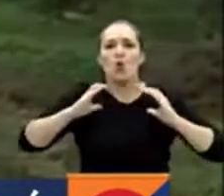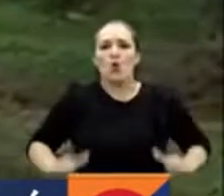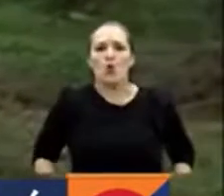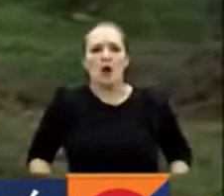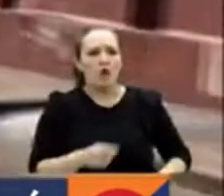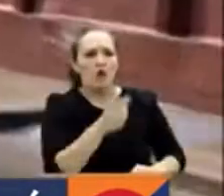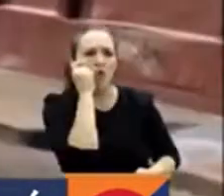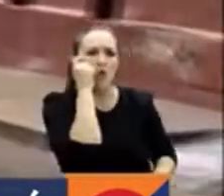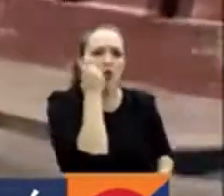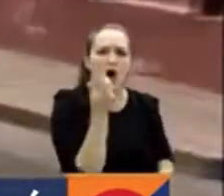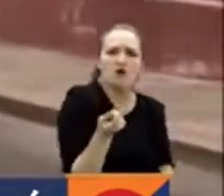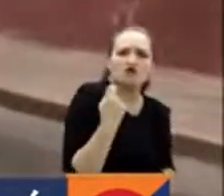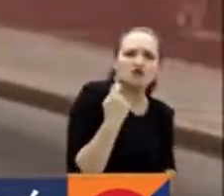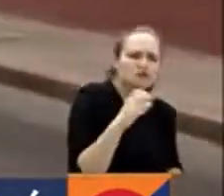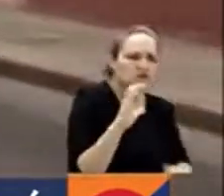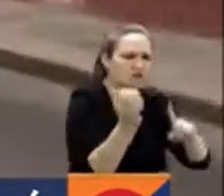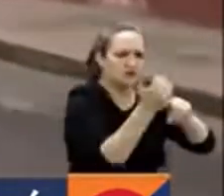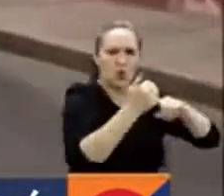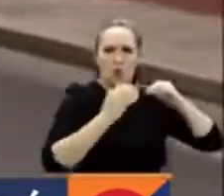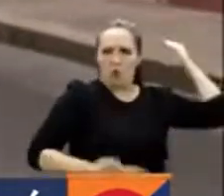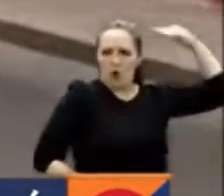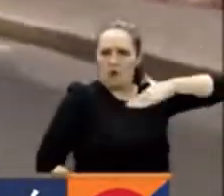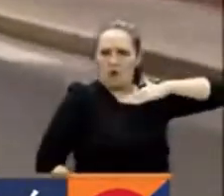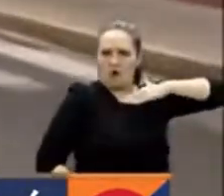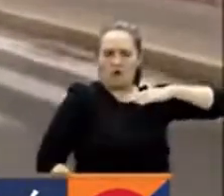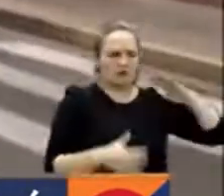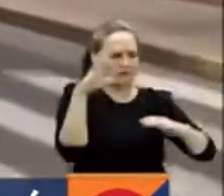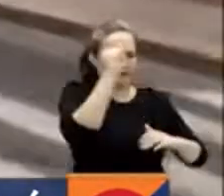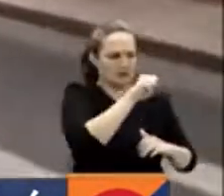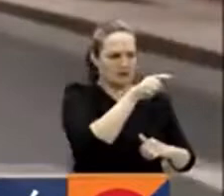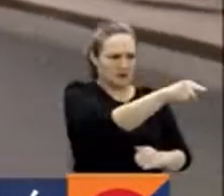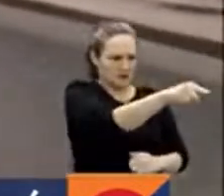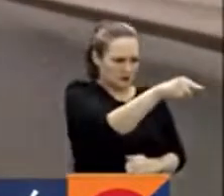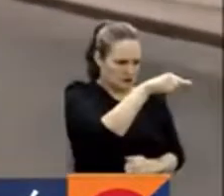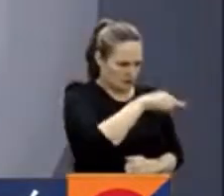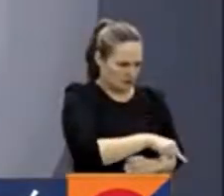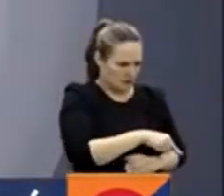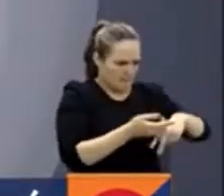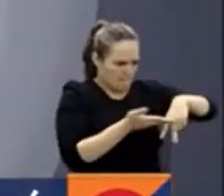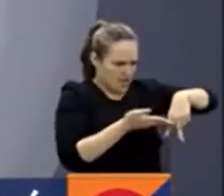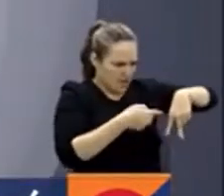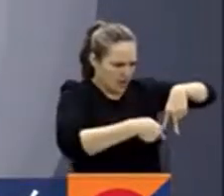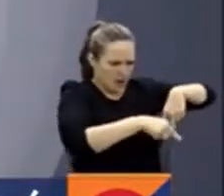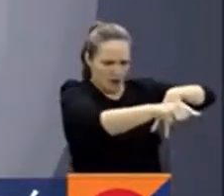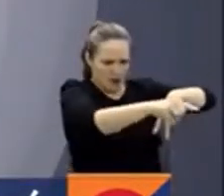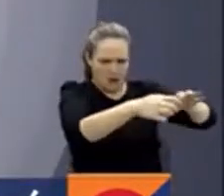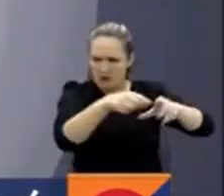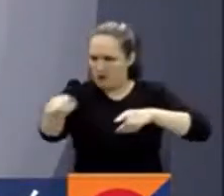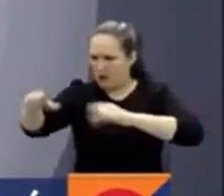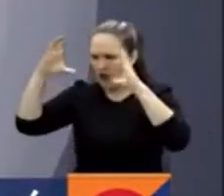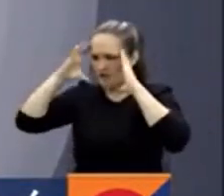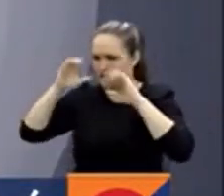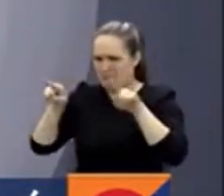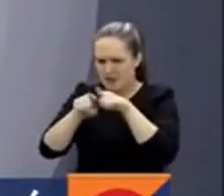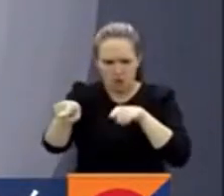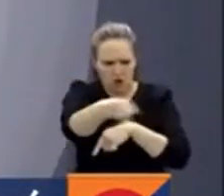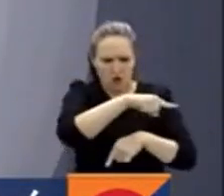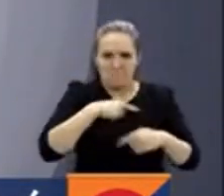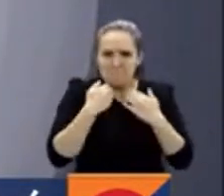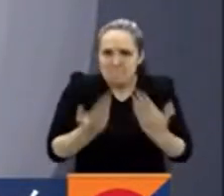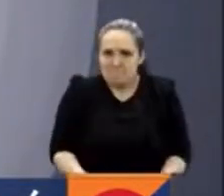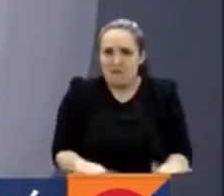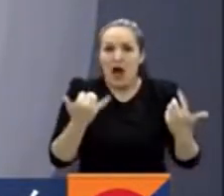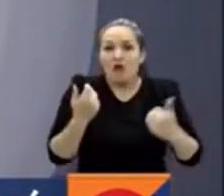durante las últimas horas. Las autoridades investigan si se trata de la misma persona. En menos de una semana hubo dos